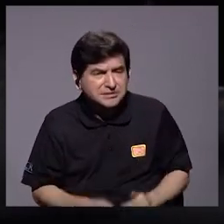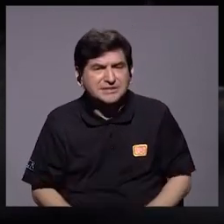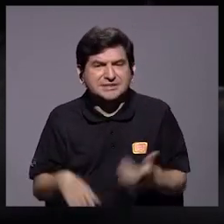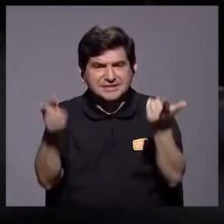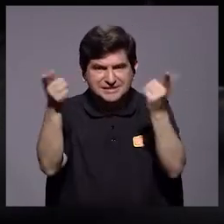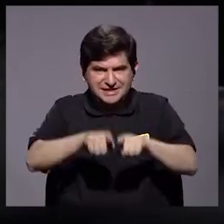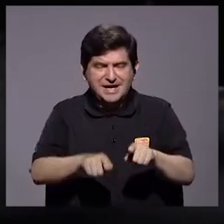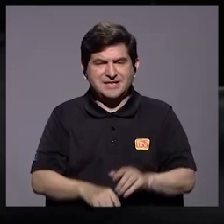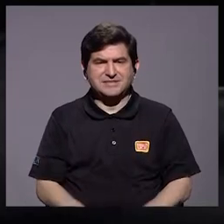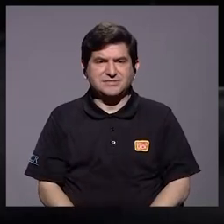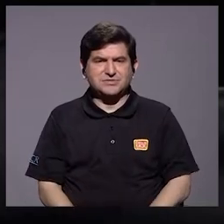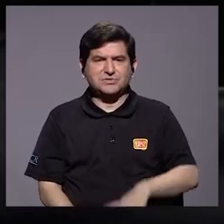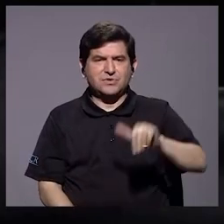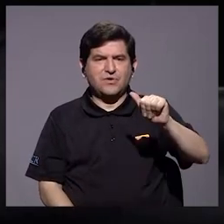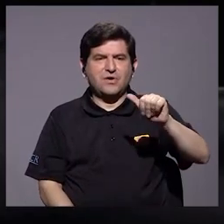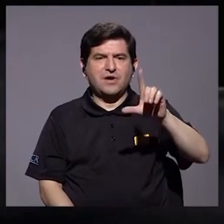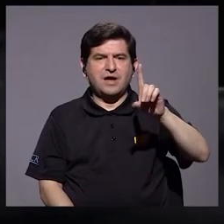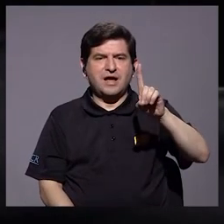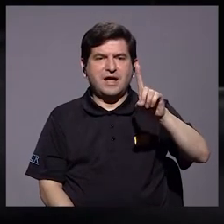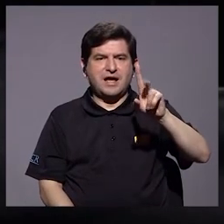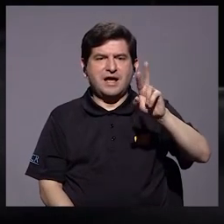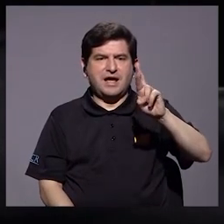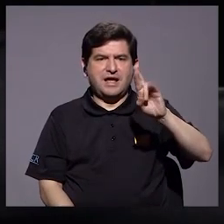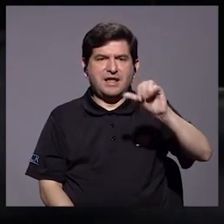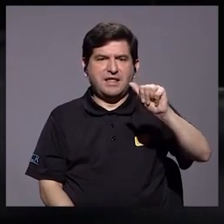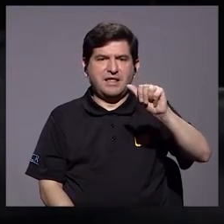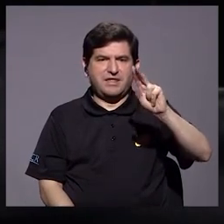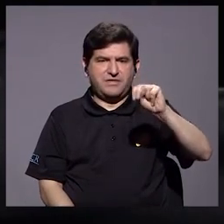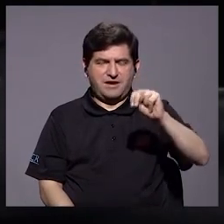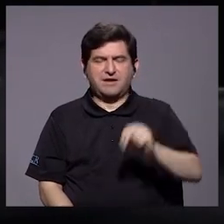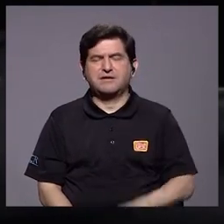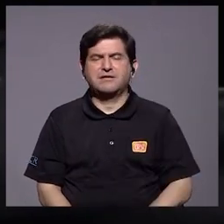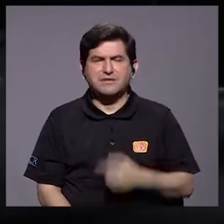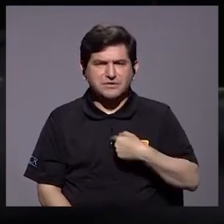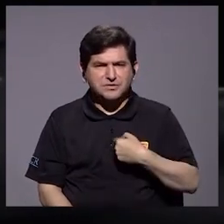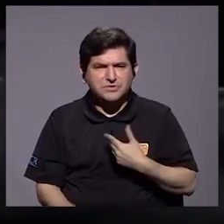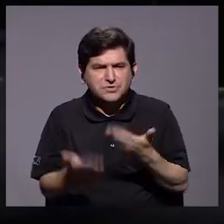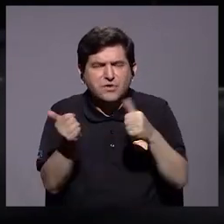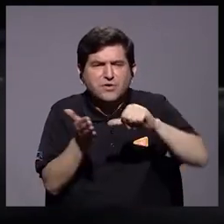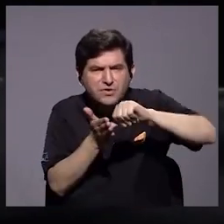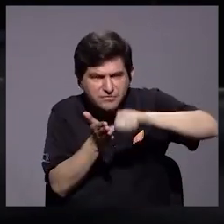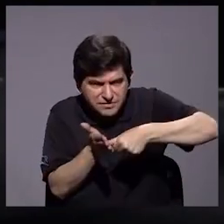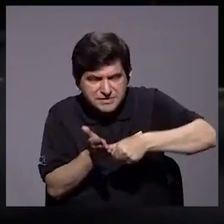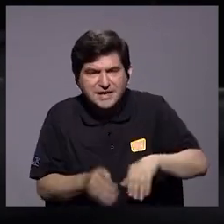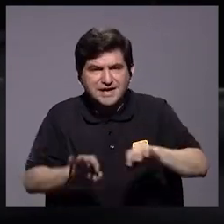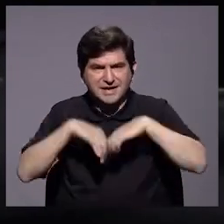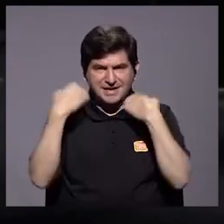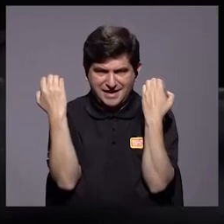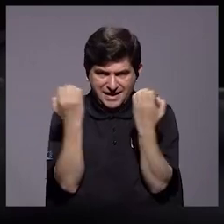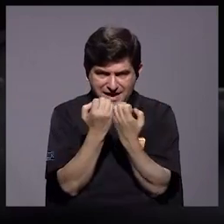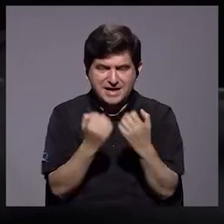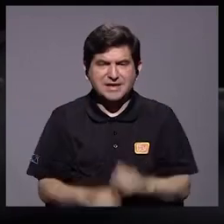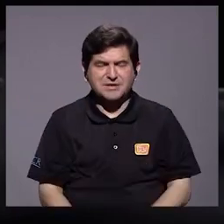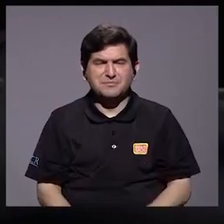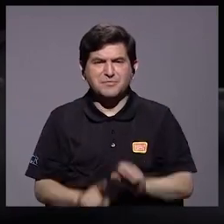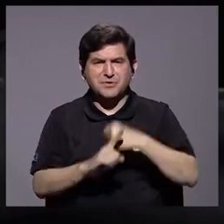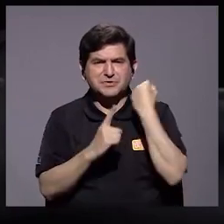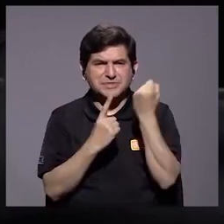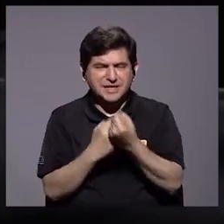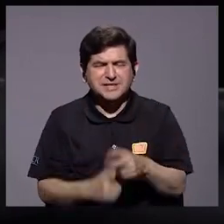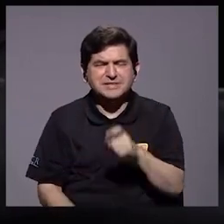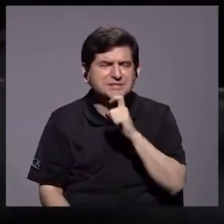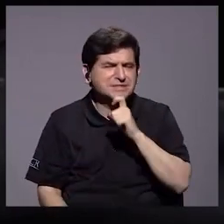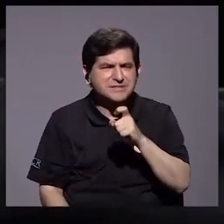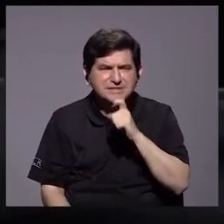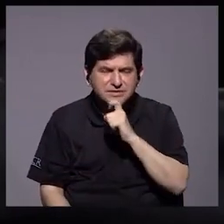de don adrián yo quisiera tal vez destacar sobre todo como equipos que están en miseria y que inclusive están